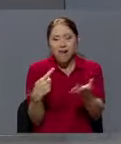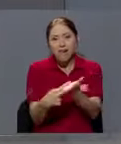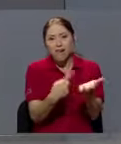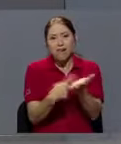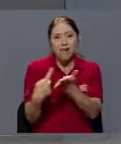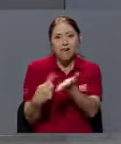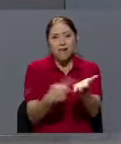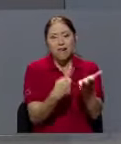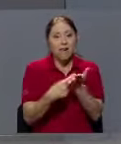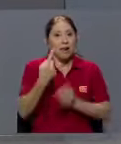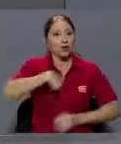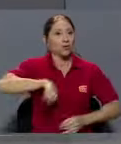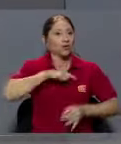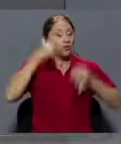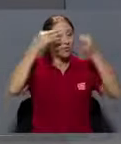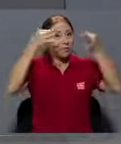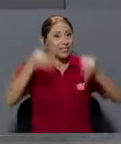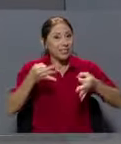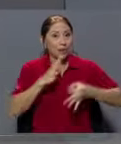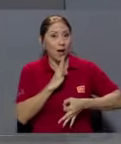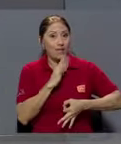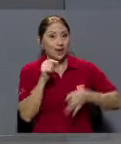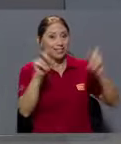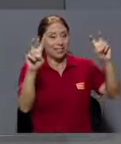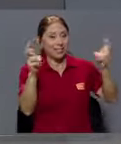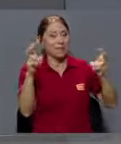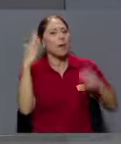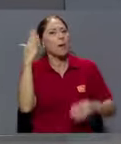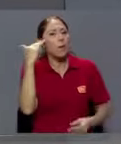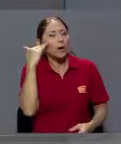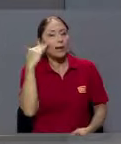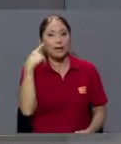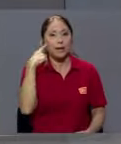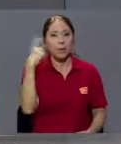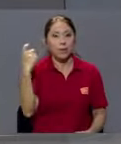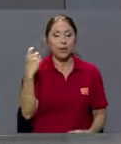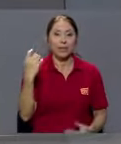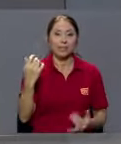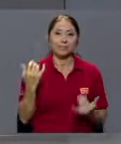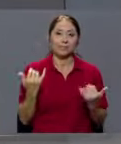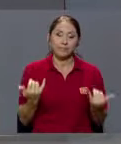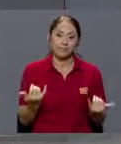este sentido hemos decidido abordar el tema sobre todo porque precisamente